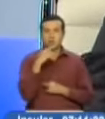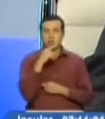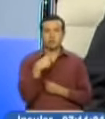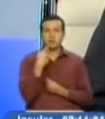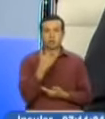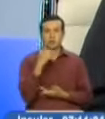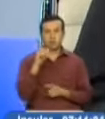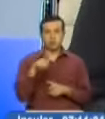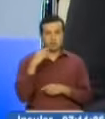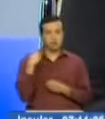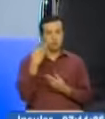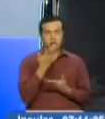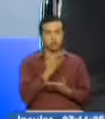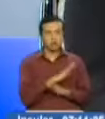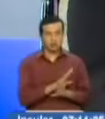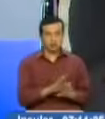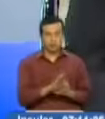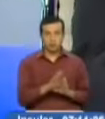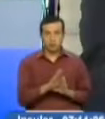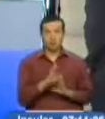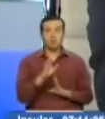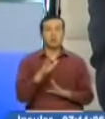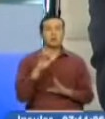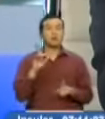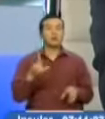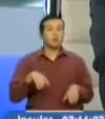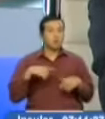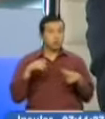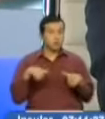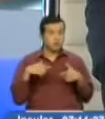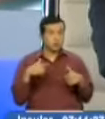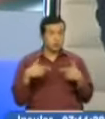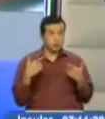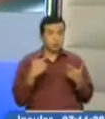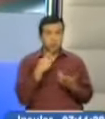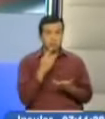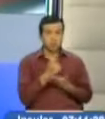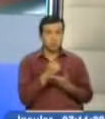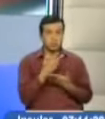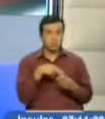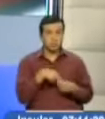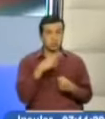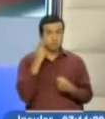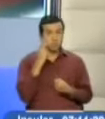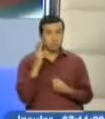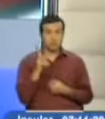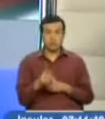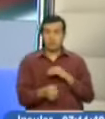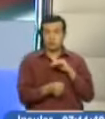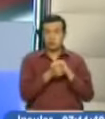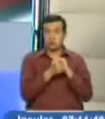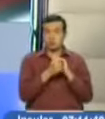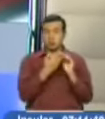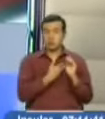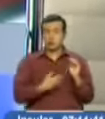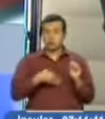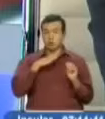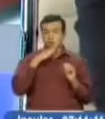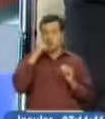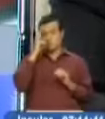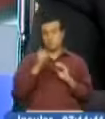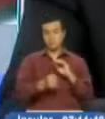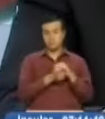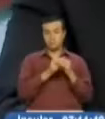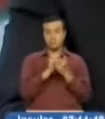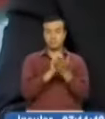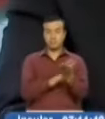a Lenín Moreno. ¿Qué tanto el correísmo se retira a sus cuarteles de invierno y qué tanto el